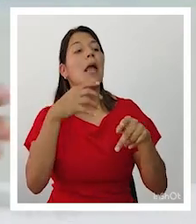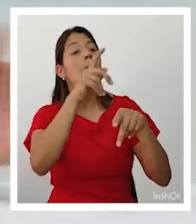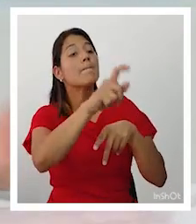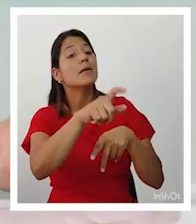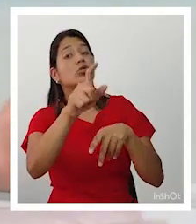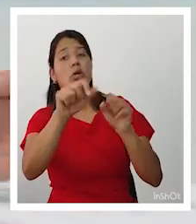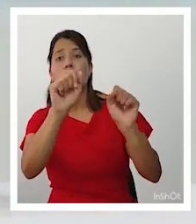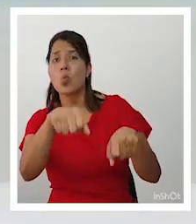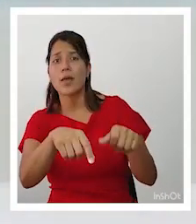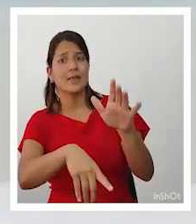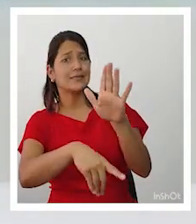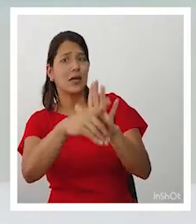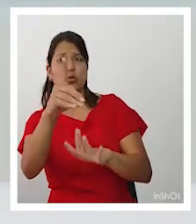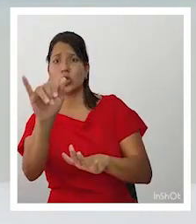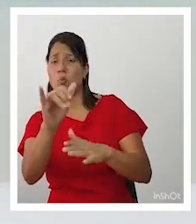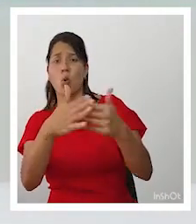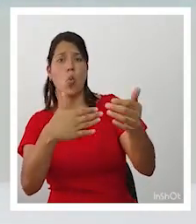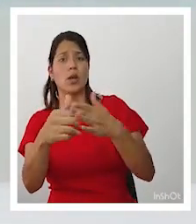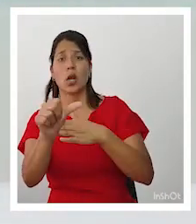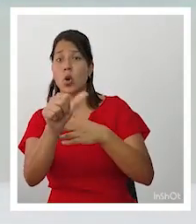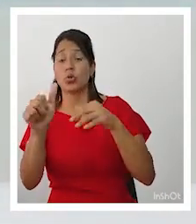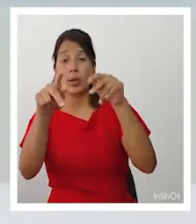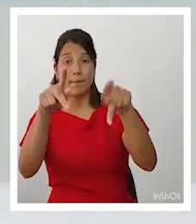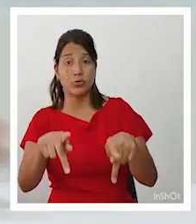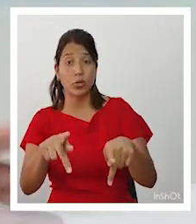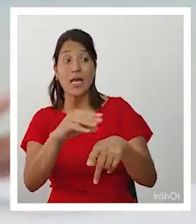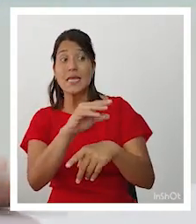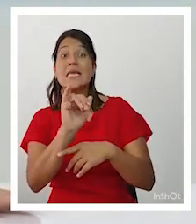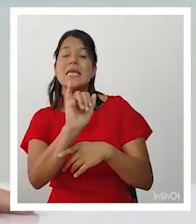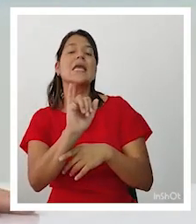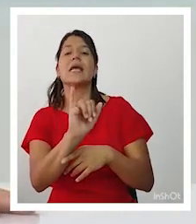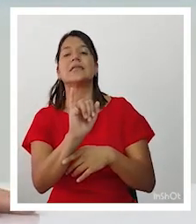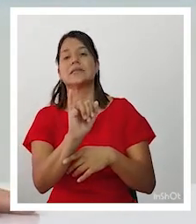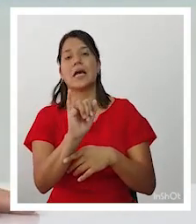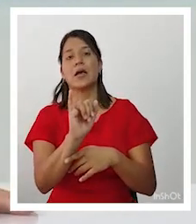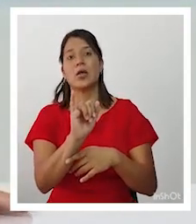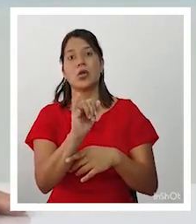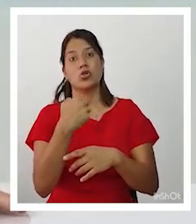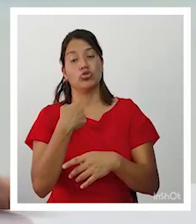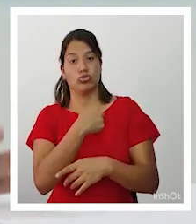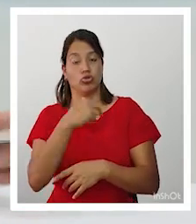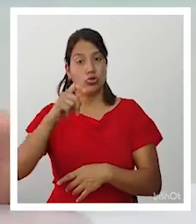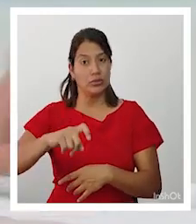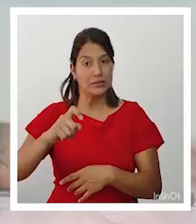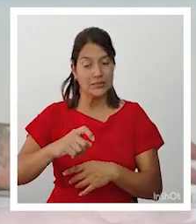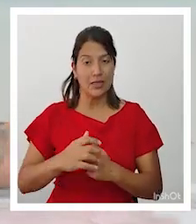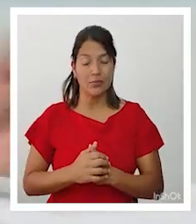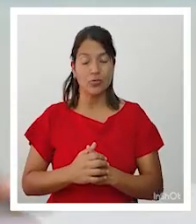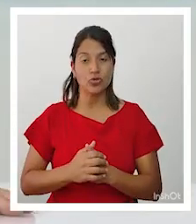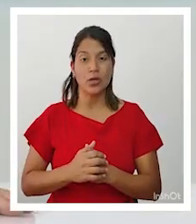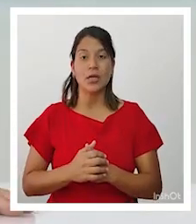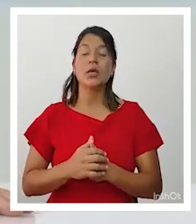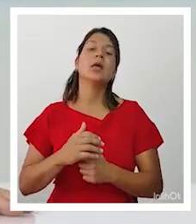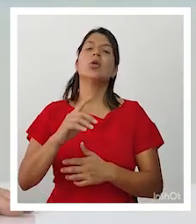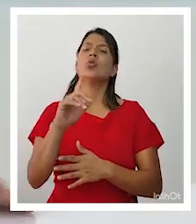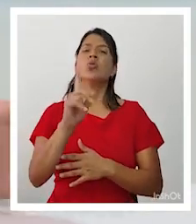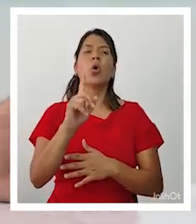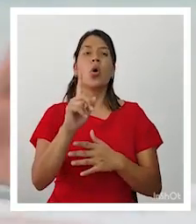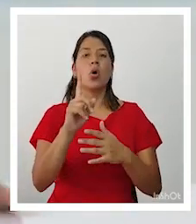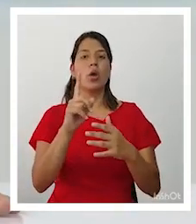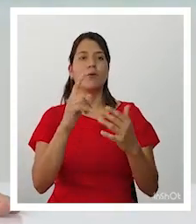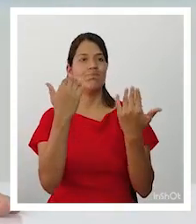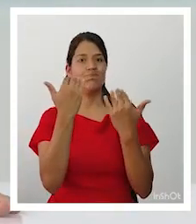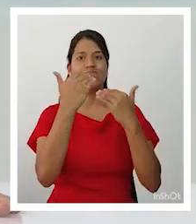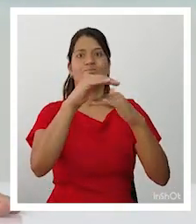personas. Y eso es una de las herramientas que tanto necesitamos. Que en vez de cortarnos las alas con